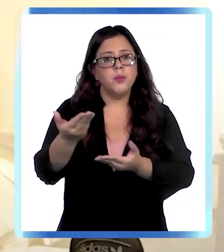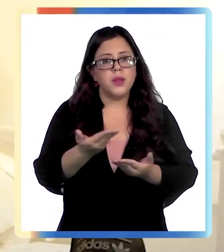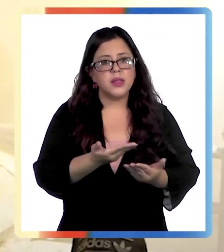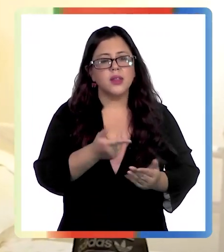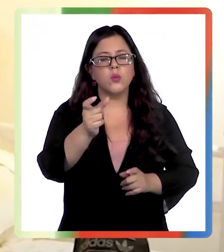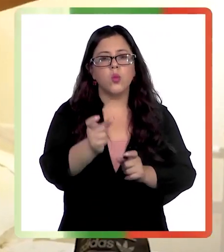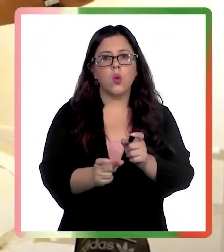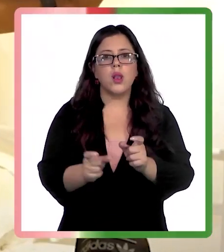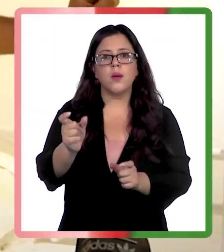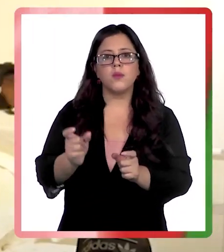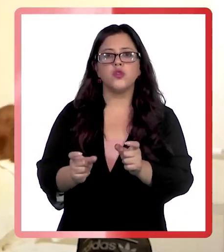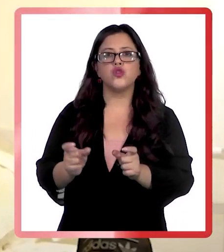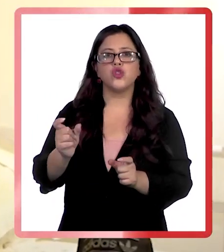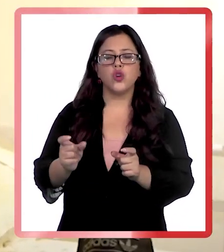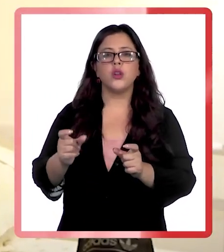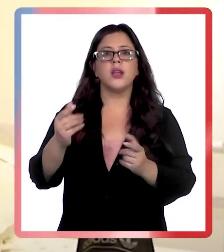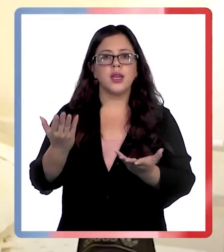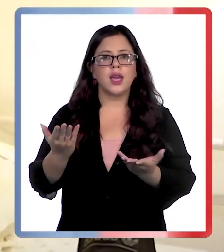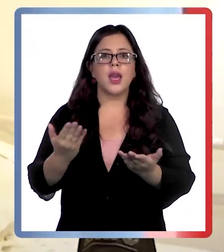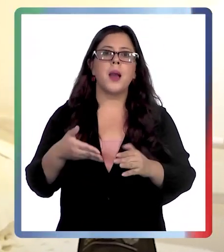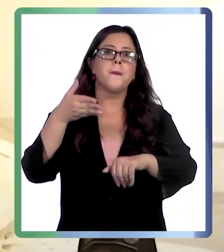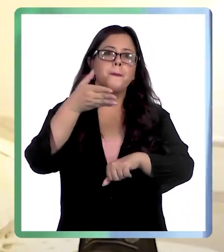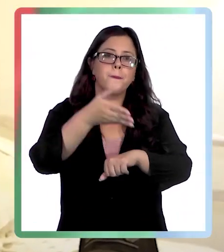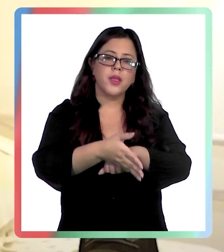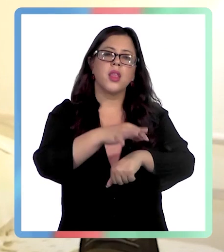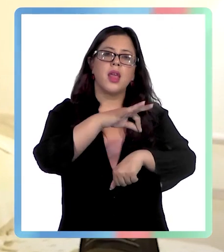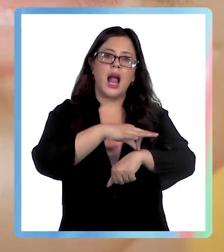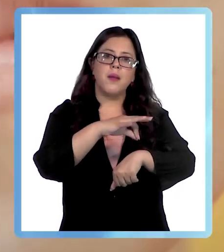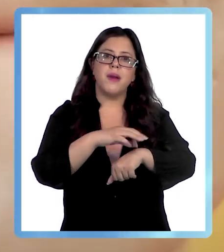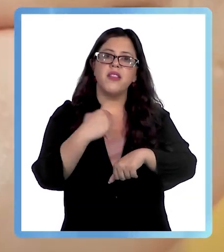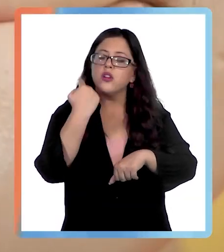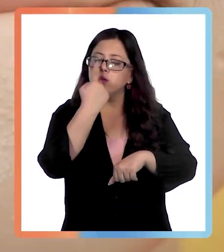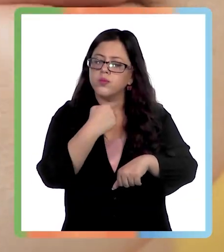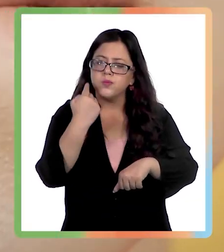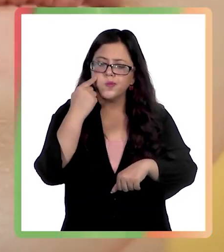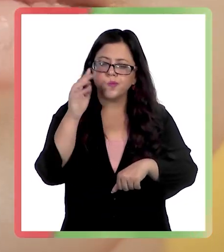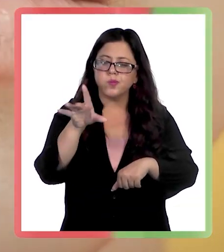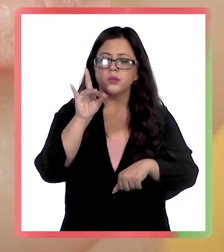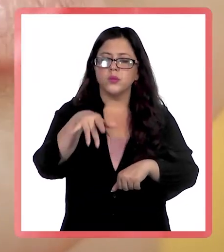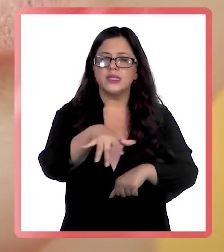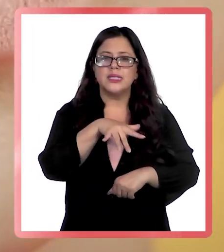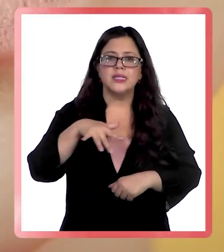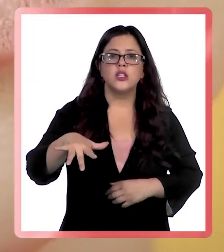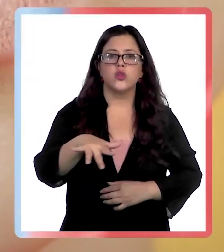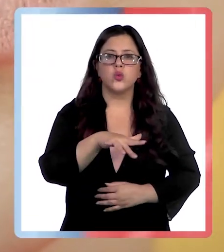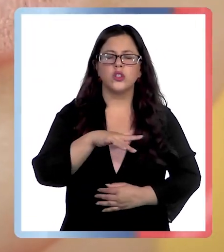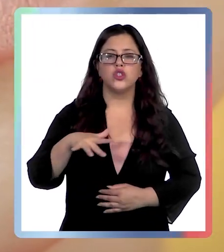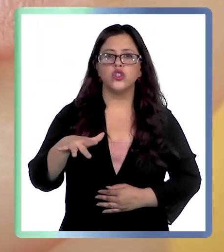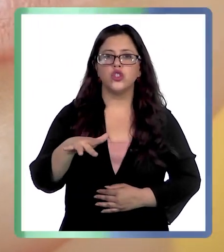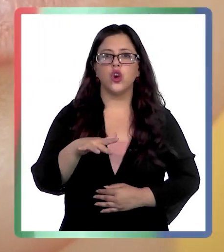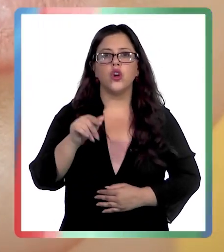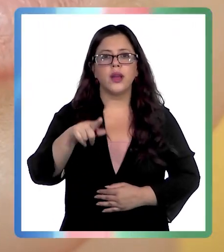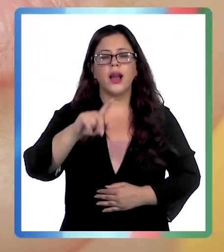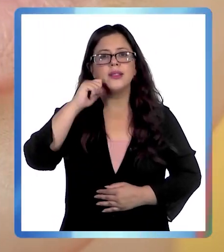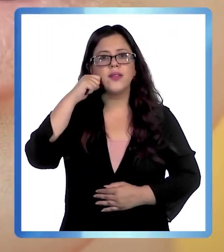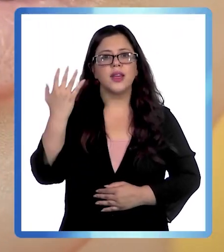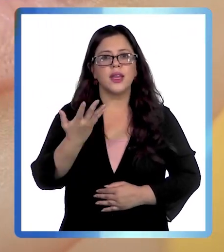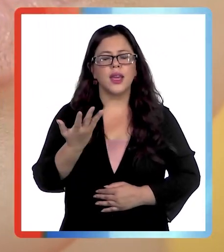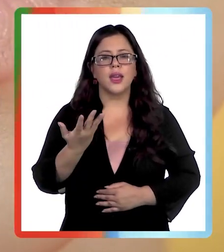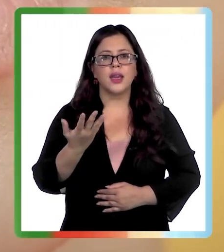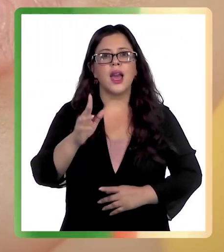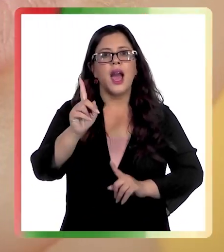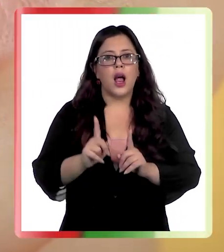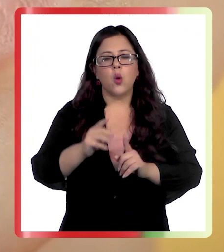nuestro a nuestra gente a sus consultas periódicas a identificar este tipo de situaciones que